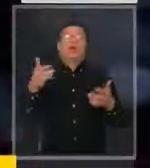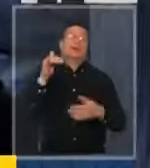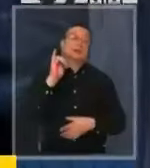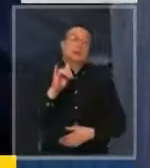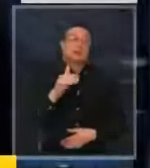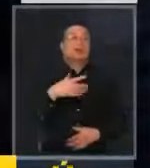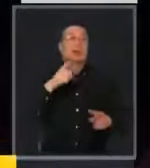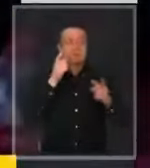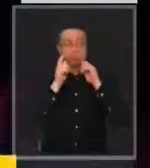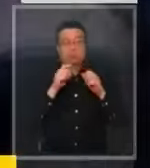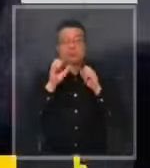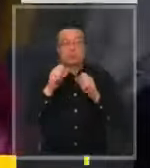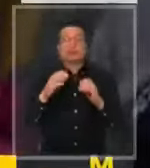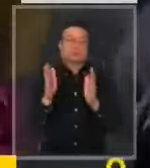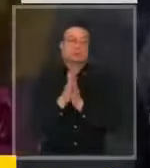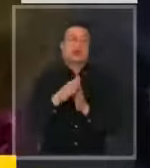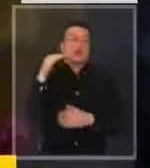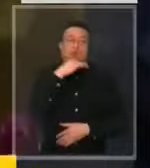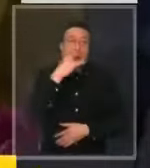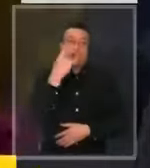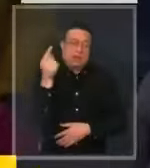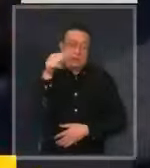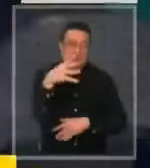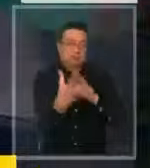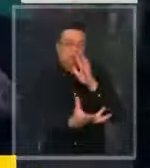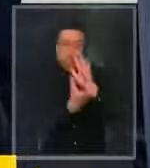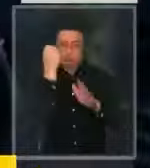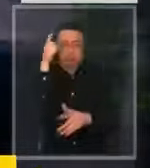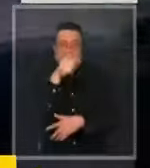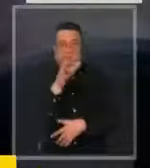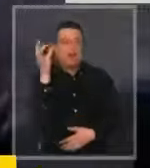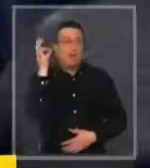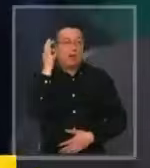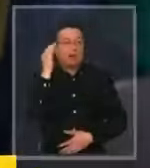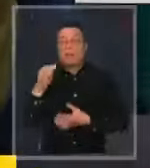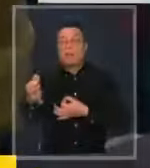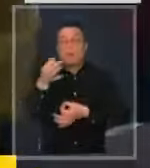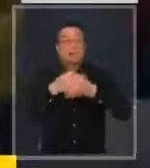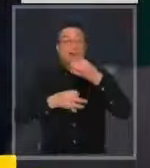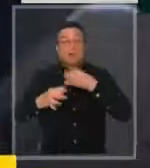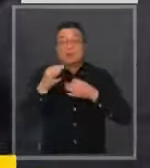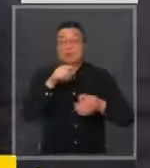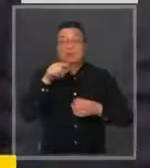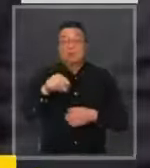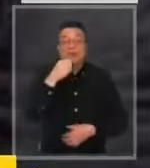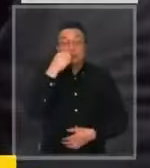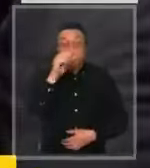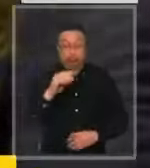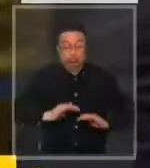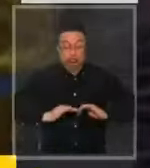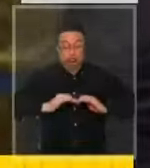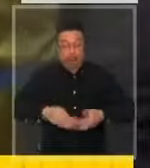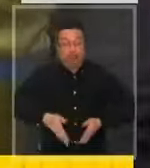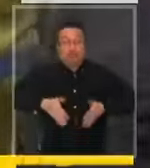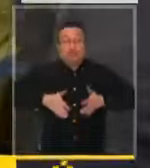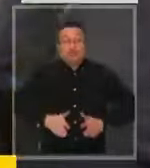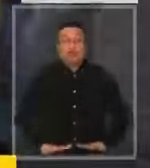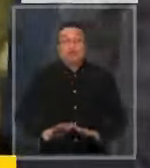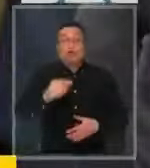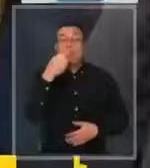traigan organismos de seguridad para sacarla a ella, porque me contaba que está solamente días de que dé a luz. Sí, sí. Mañana